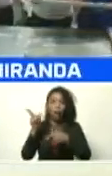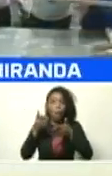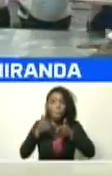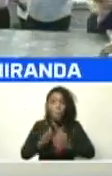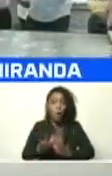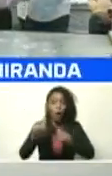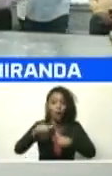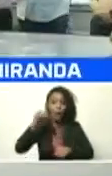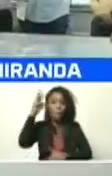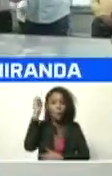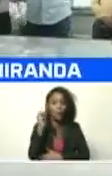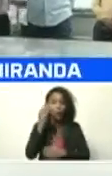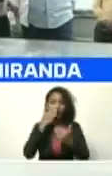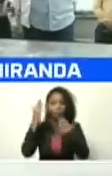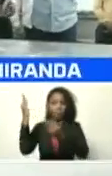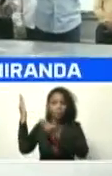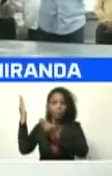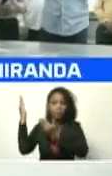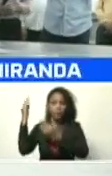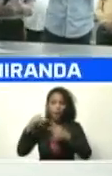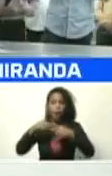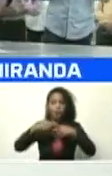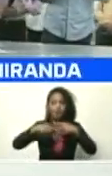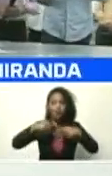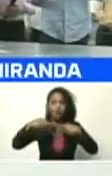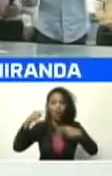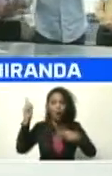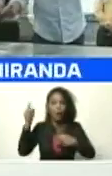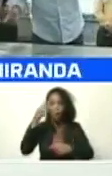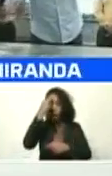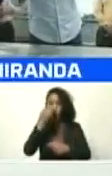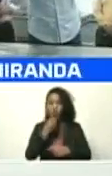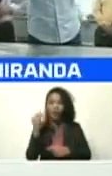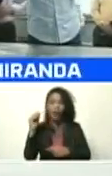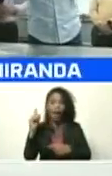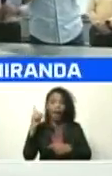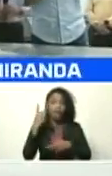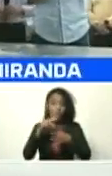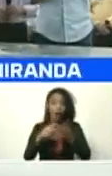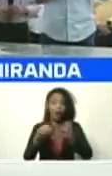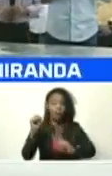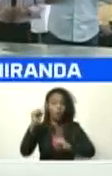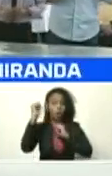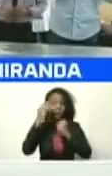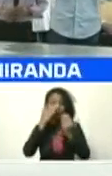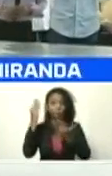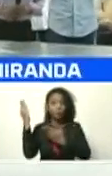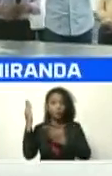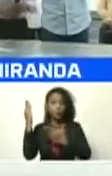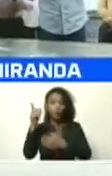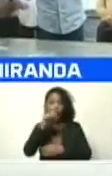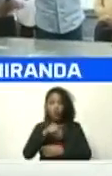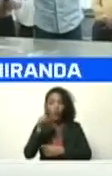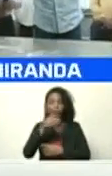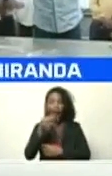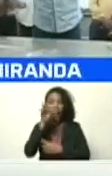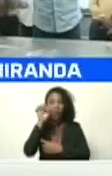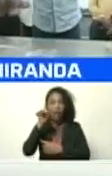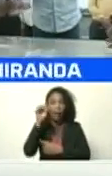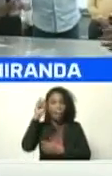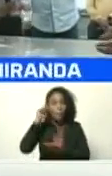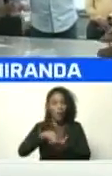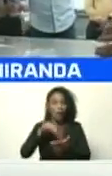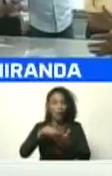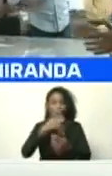nació en Petare. Ajá. El tequeño nació en Los Teques. Tenemos varias victorias. Le voy a mandar, presidente, unos golfeados con un café de Miranda.